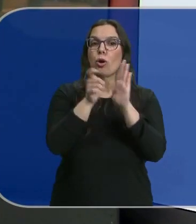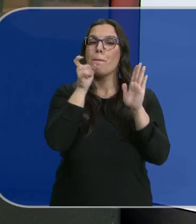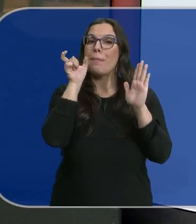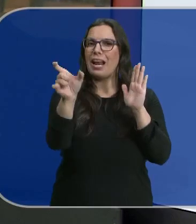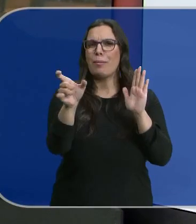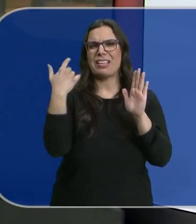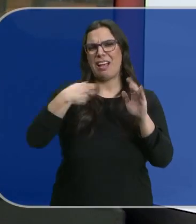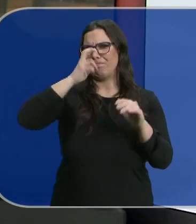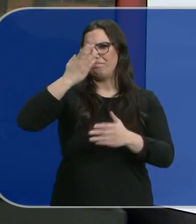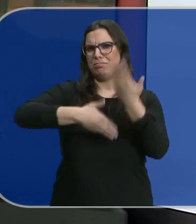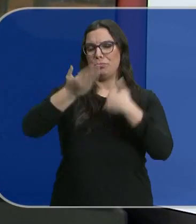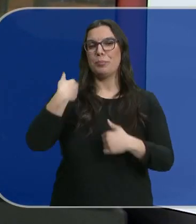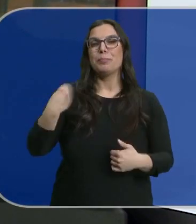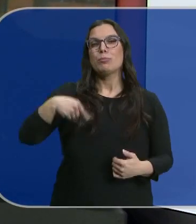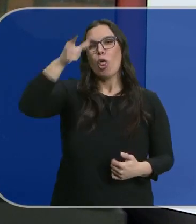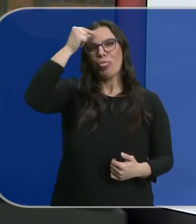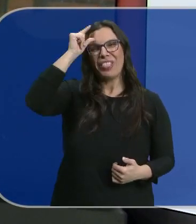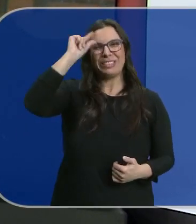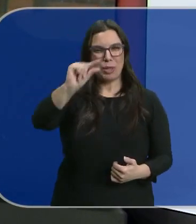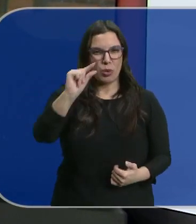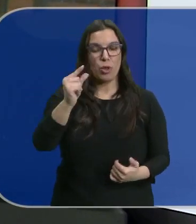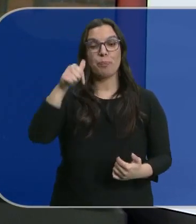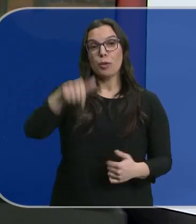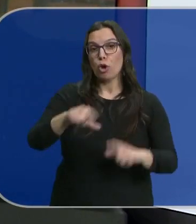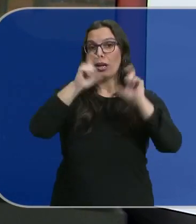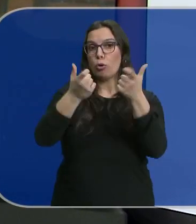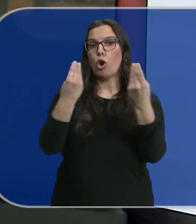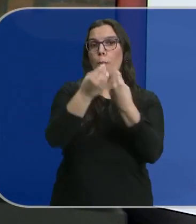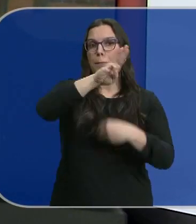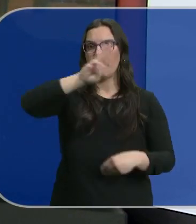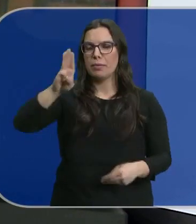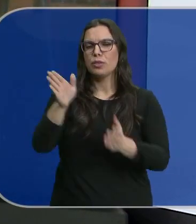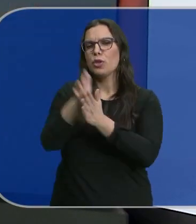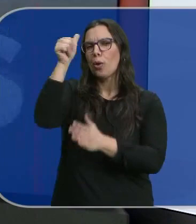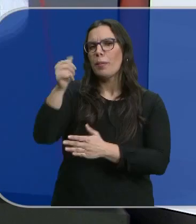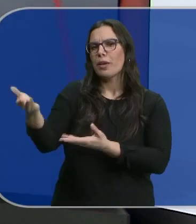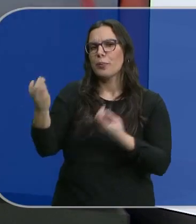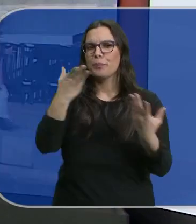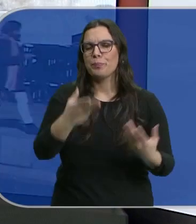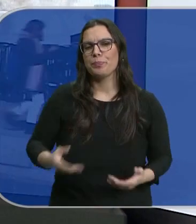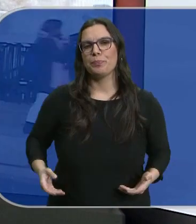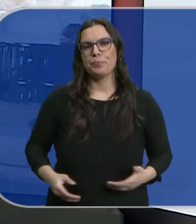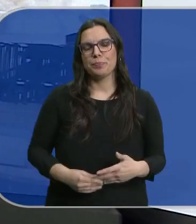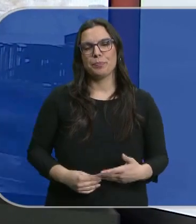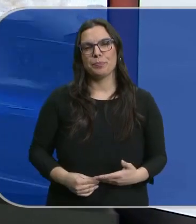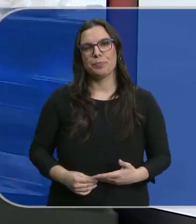un término anacrónico, disminuido. Hoy el encuentro ha sido con el PP. Sergio García.